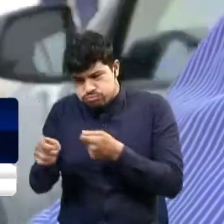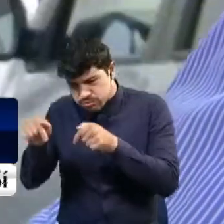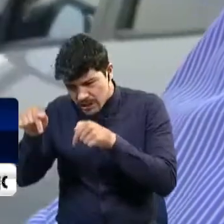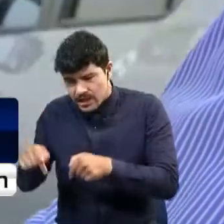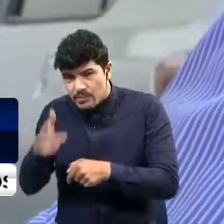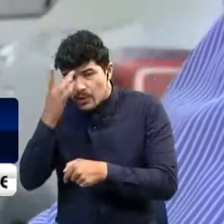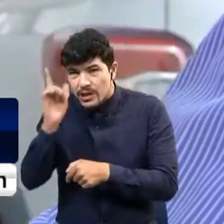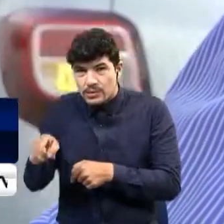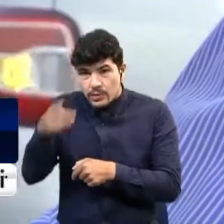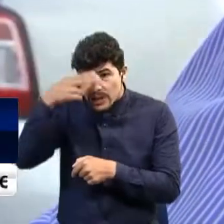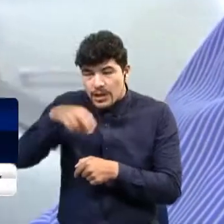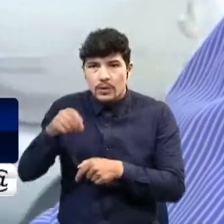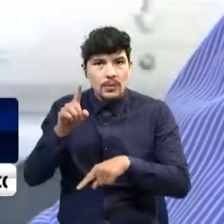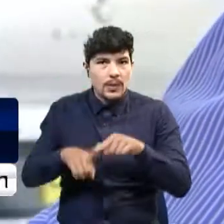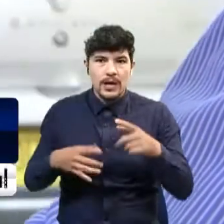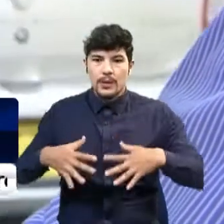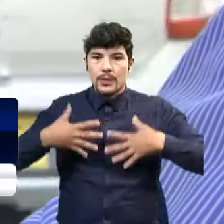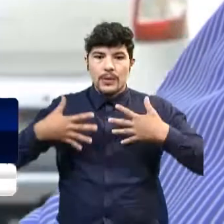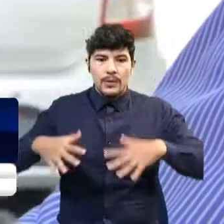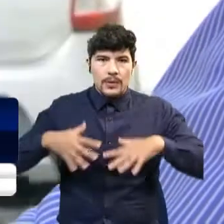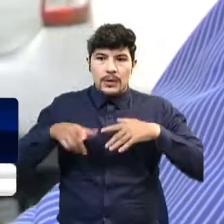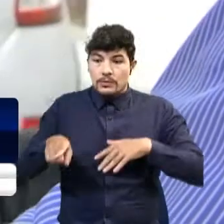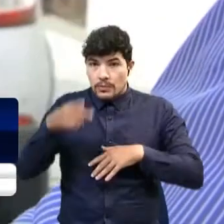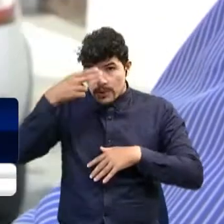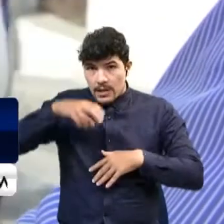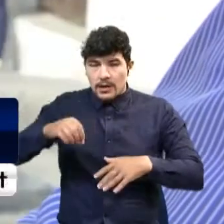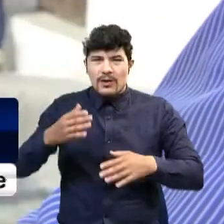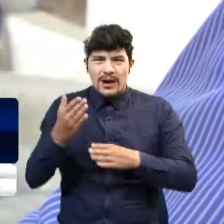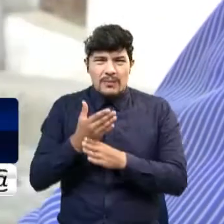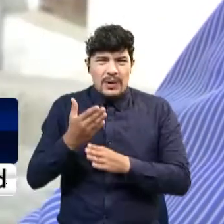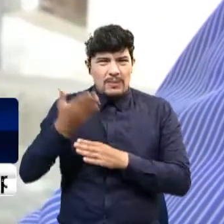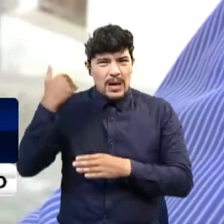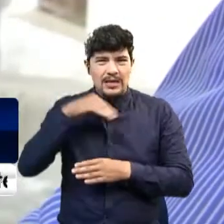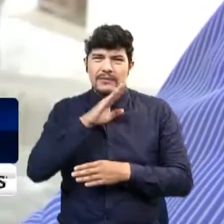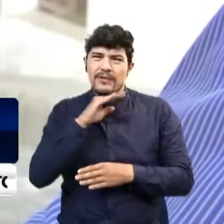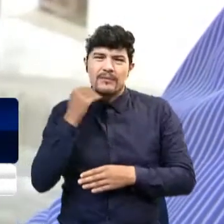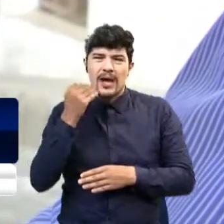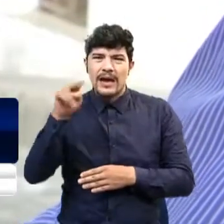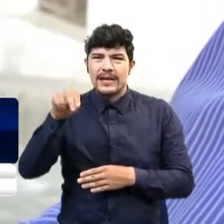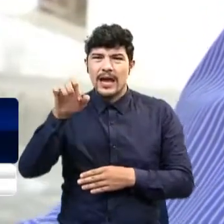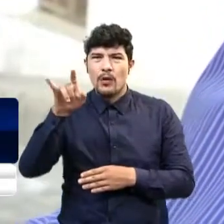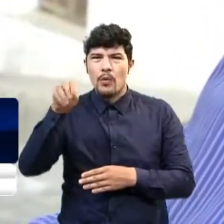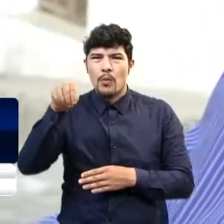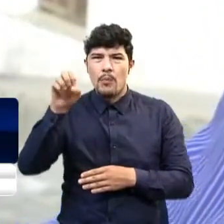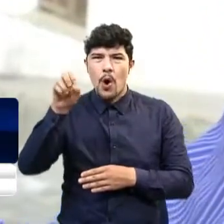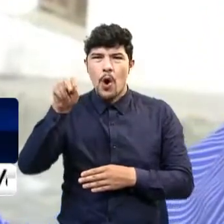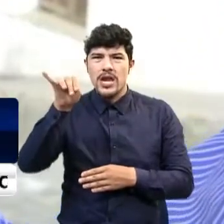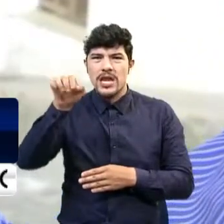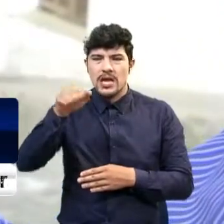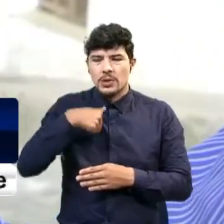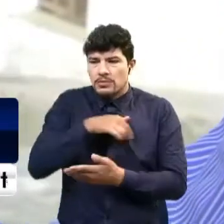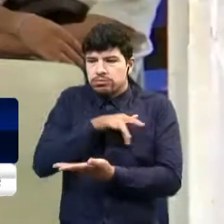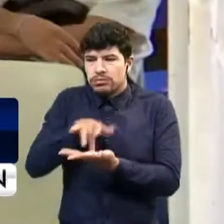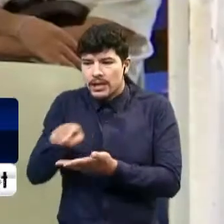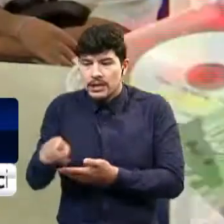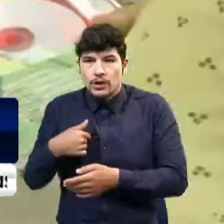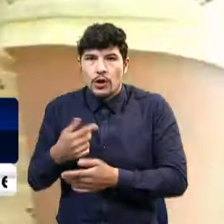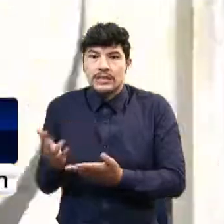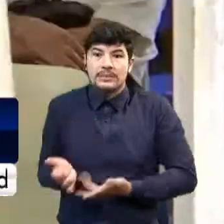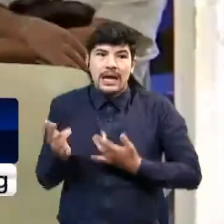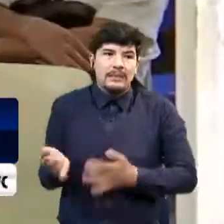un problema no podía respirar él ha sufrido de neumonía y me lo traje para que dure dos horas